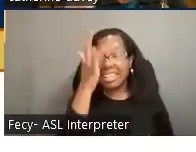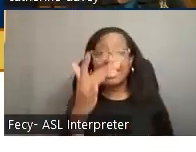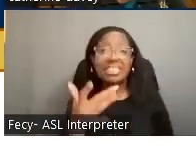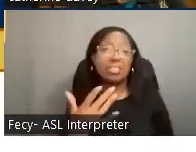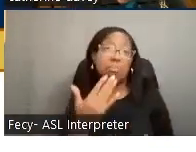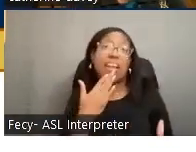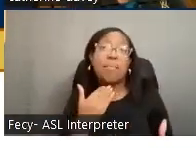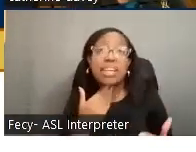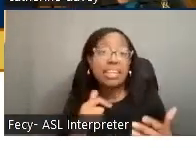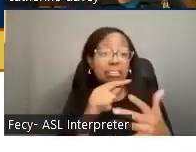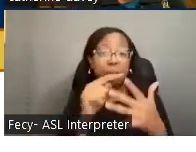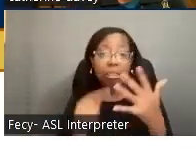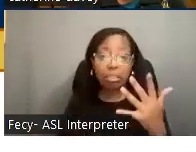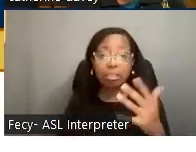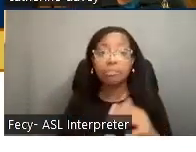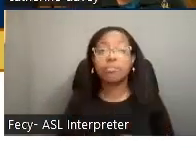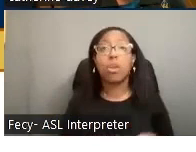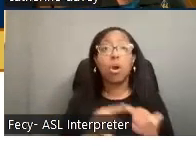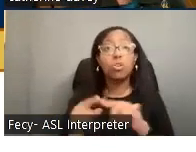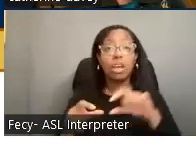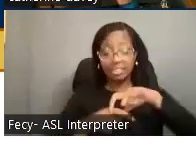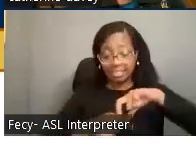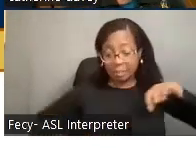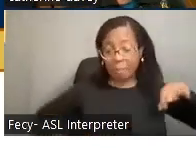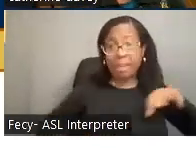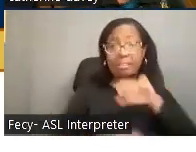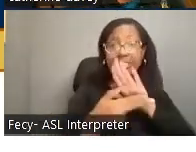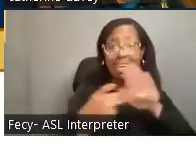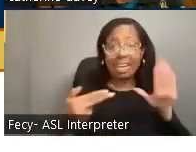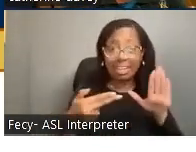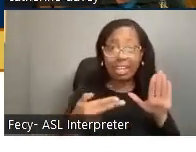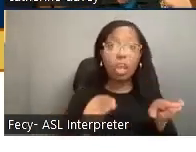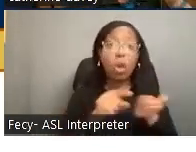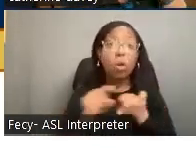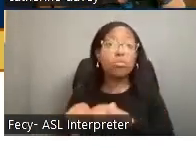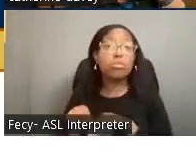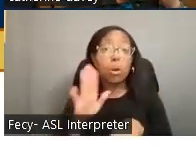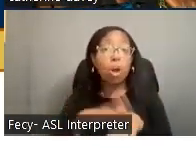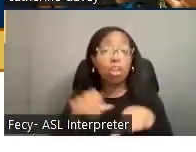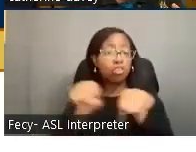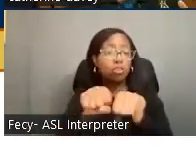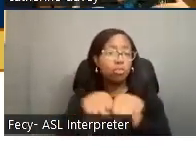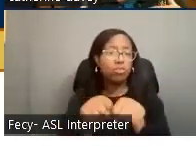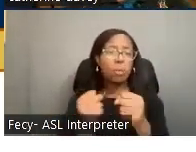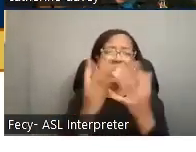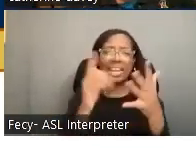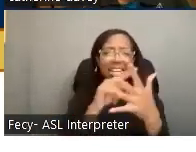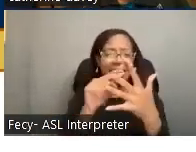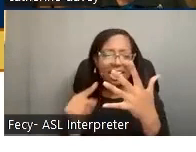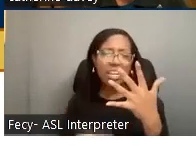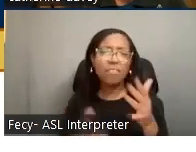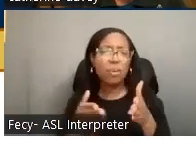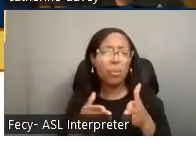si tienen diabetes. También puede haber en el cinturón de seguridad una marca y también en su